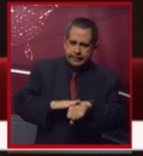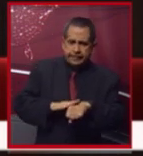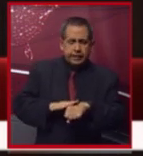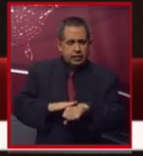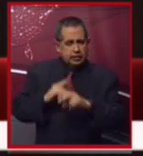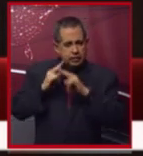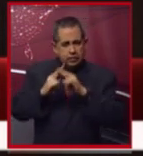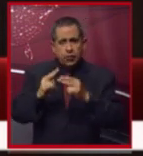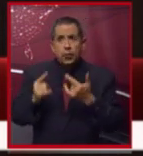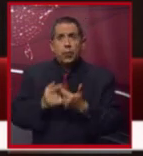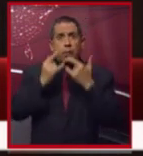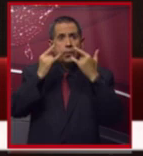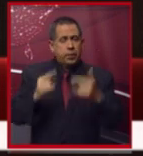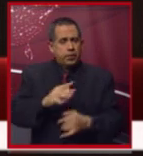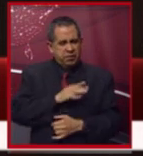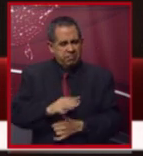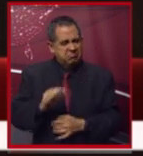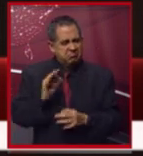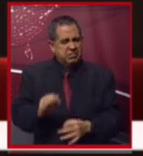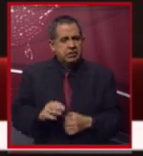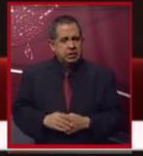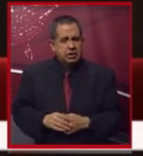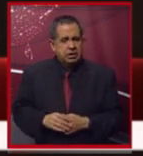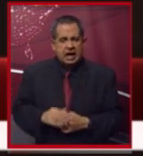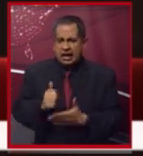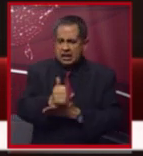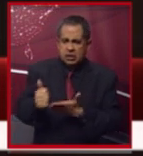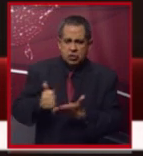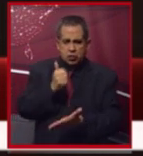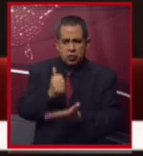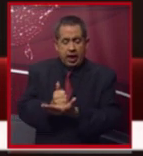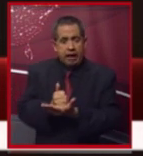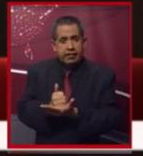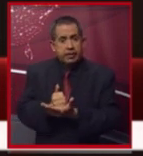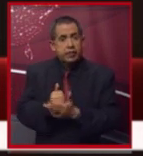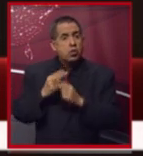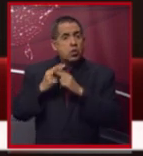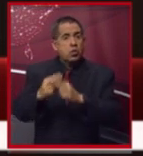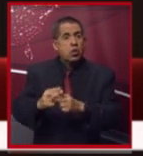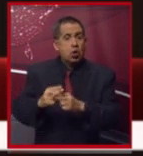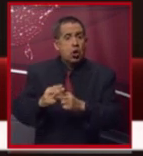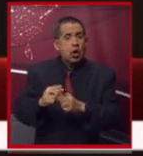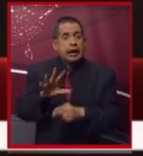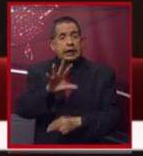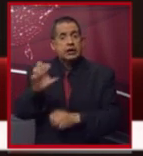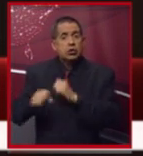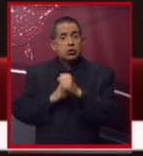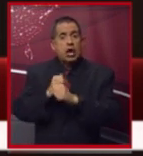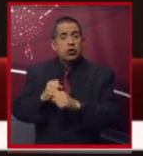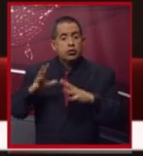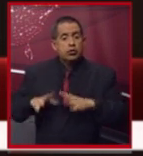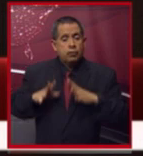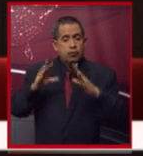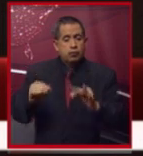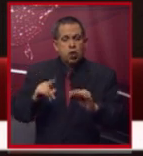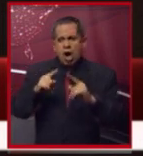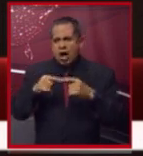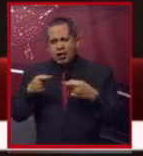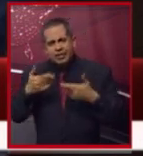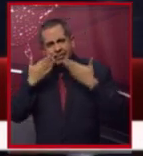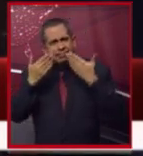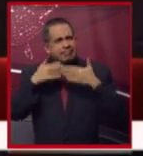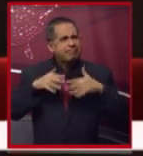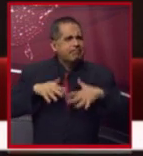conmemoraremos un hecho histórico, una ciudad que cumple 500 años de sonreír, de darle